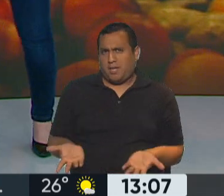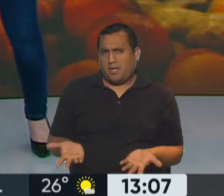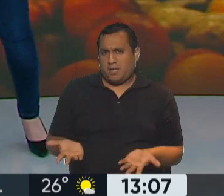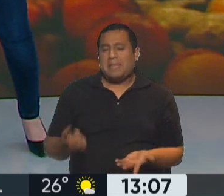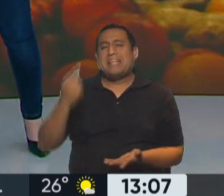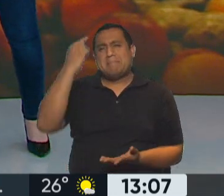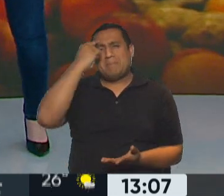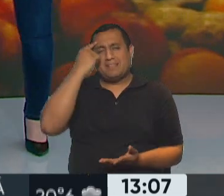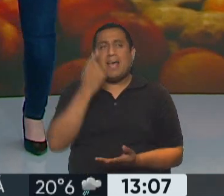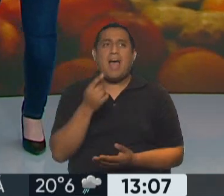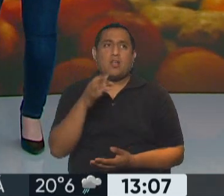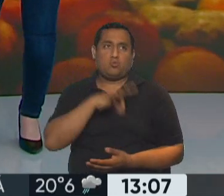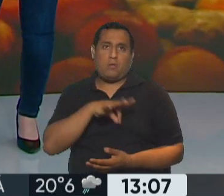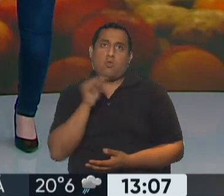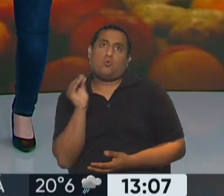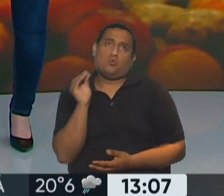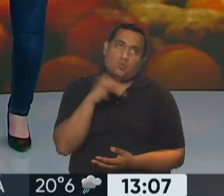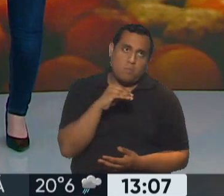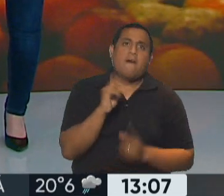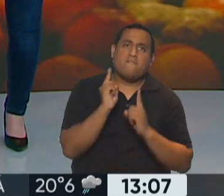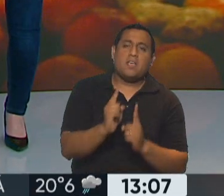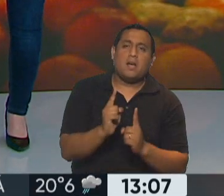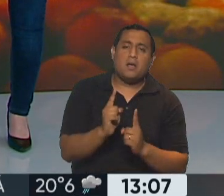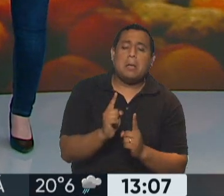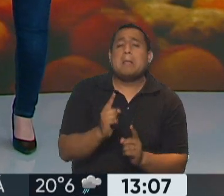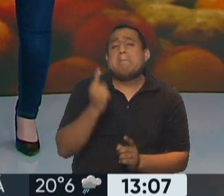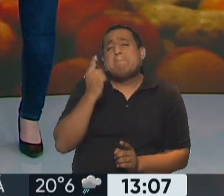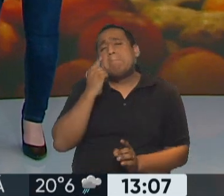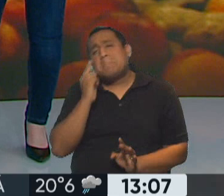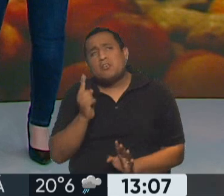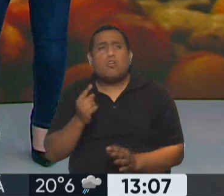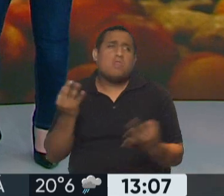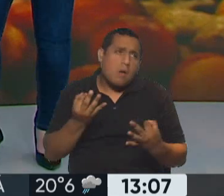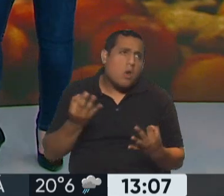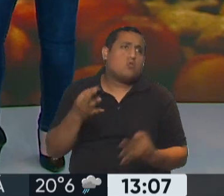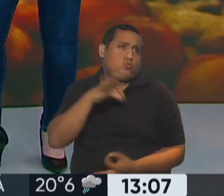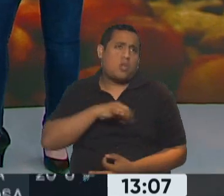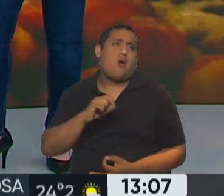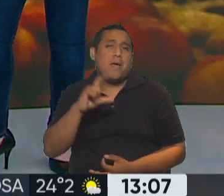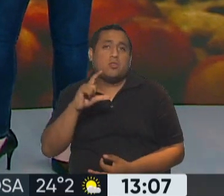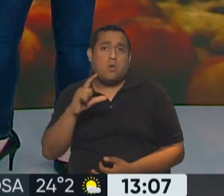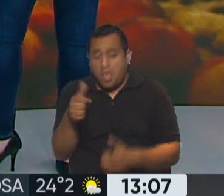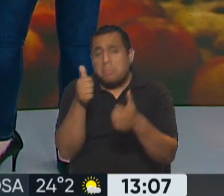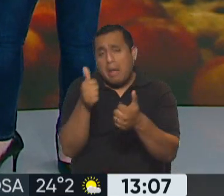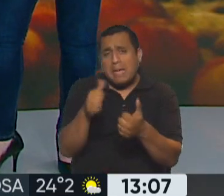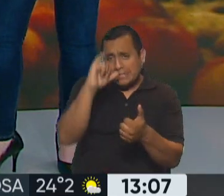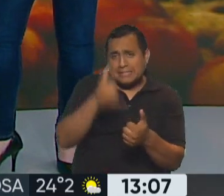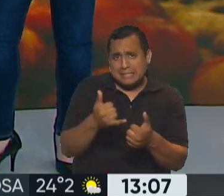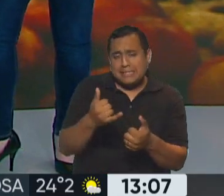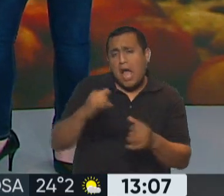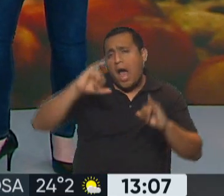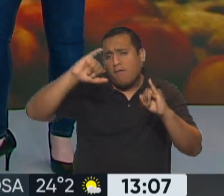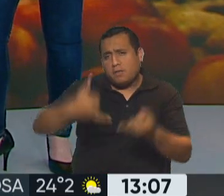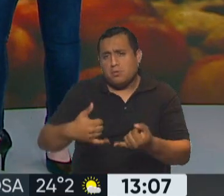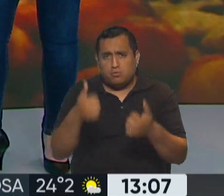podría plantear suma fija en abstracto y decir, a mí me parece que estaría bueno que aumenten los salarios. Está bien, es una afirmación